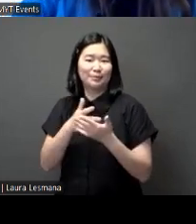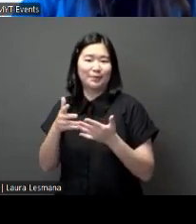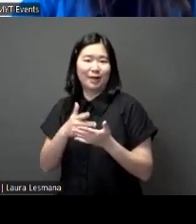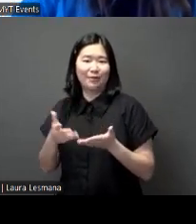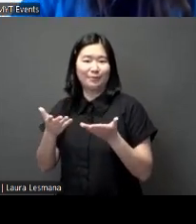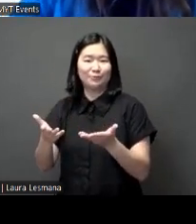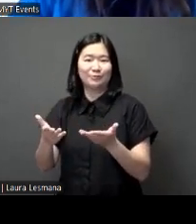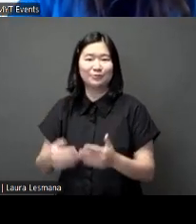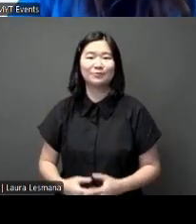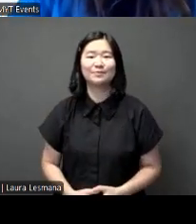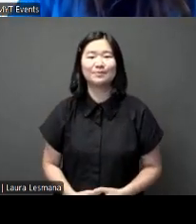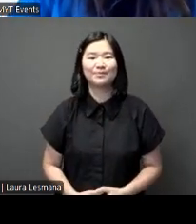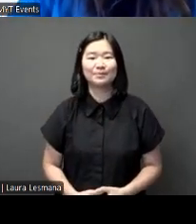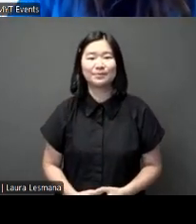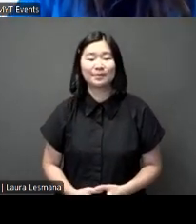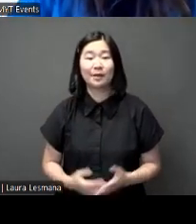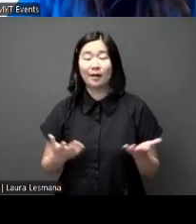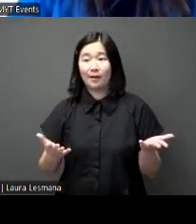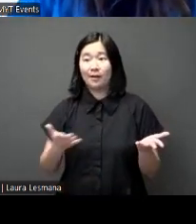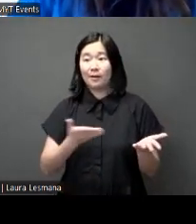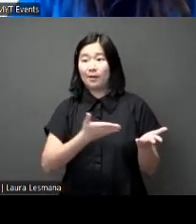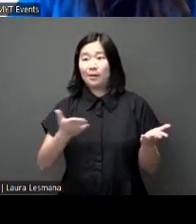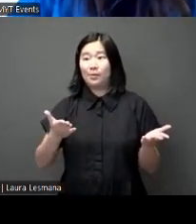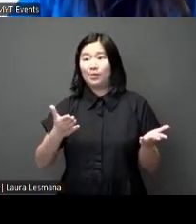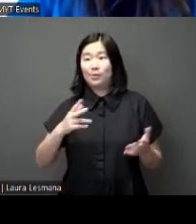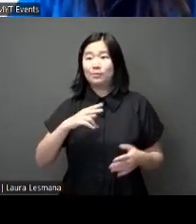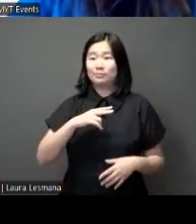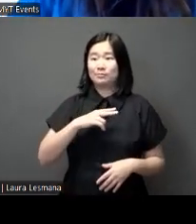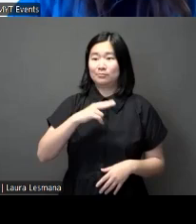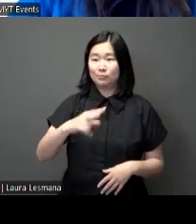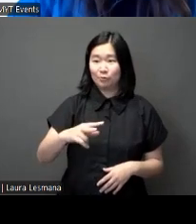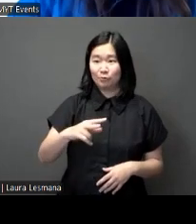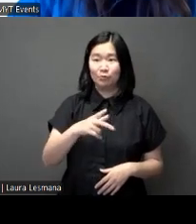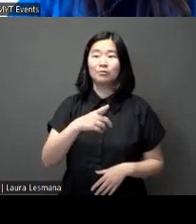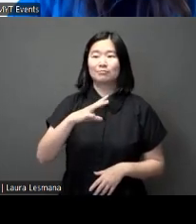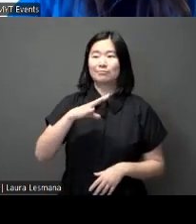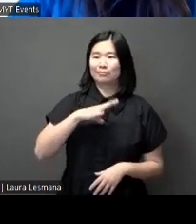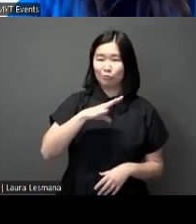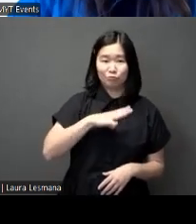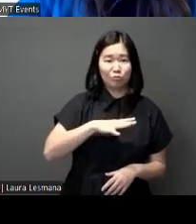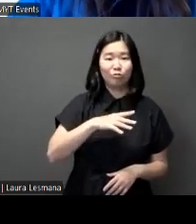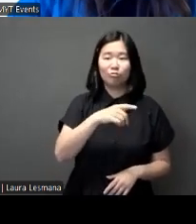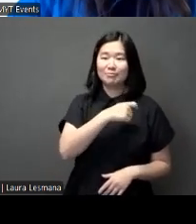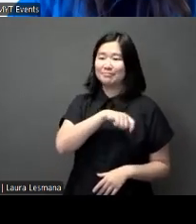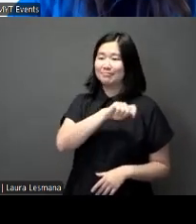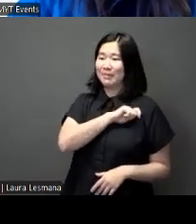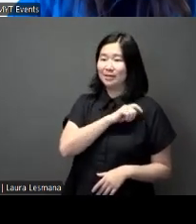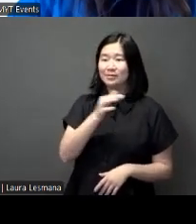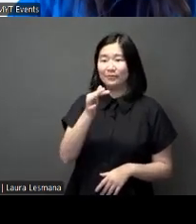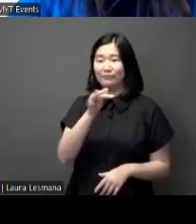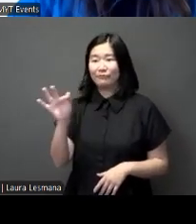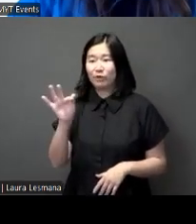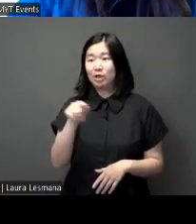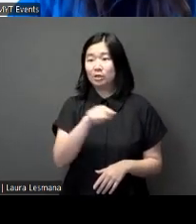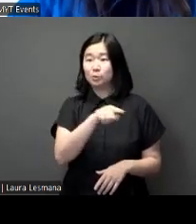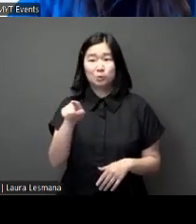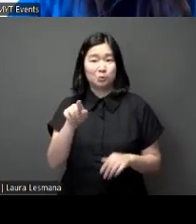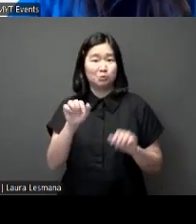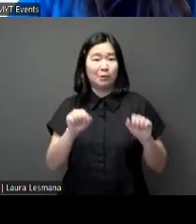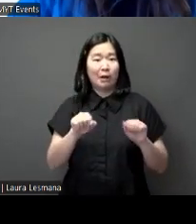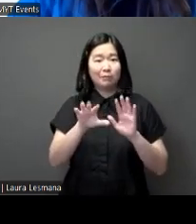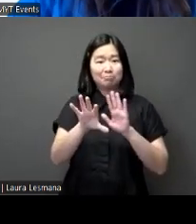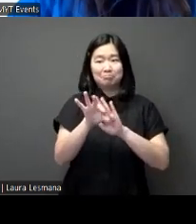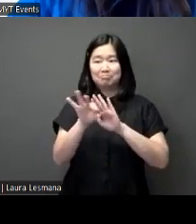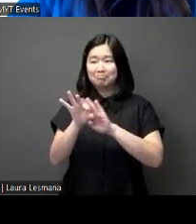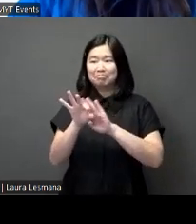room. Y para el beneficio de los intérpretes Para escutar a de versão em portugués, português, vamos a por escuchar favor, las clique no instrucciones en botão portugués. Interpretação nas opções da reunião